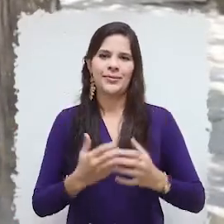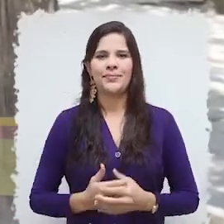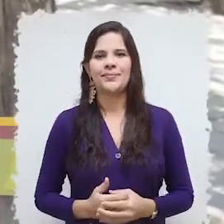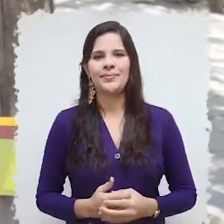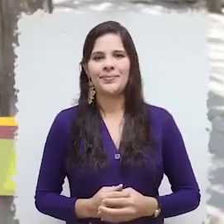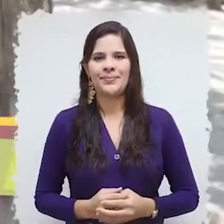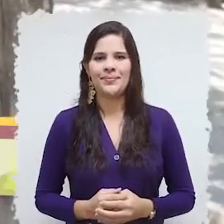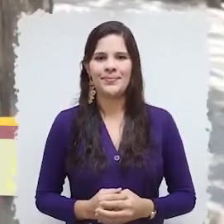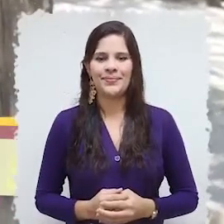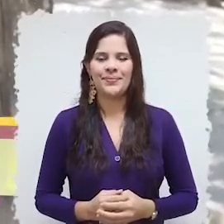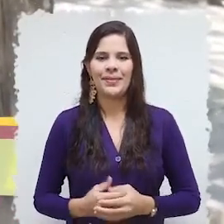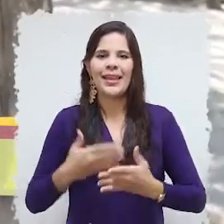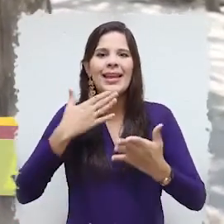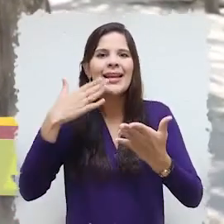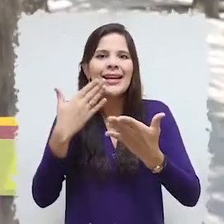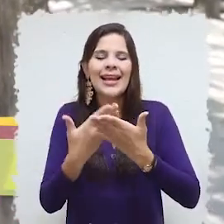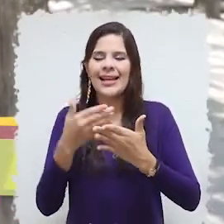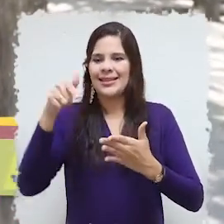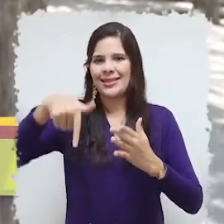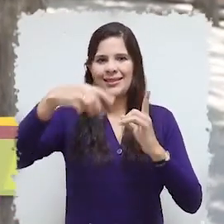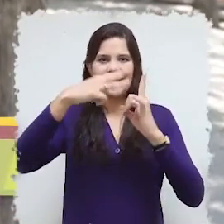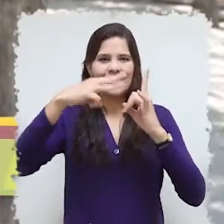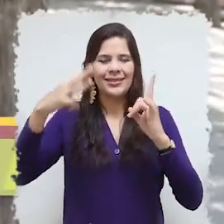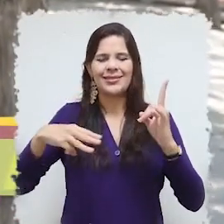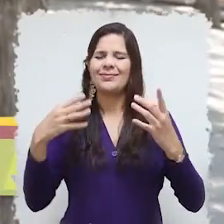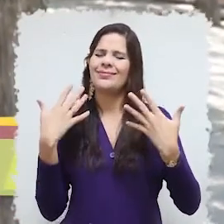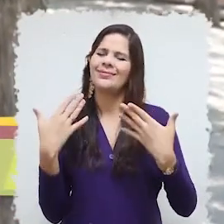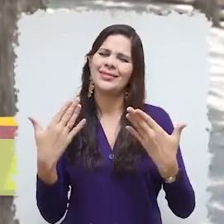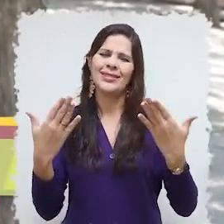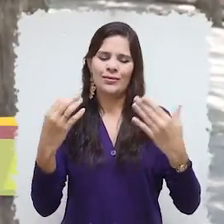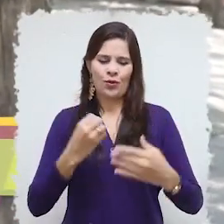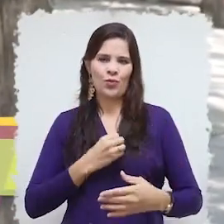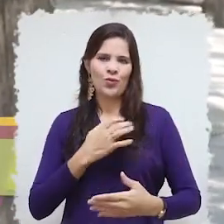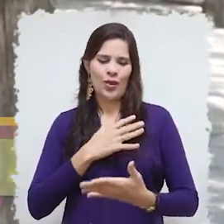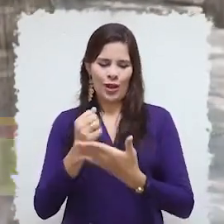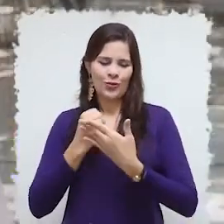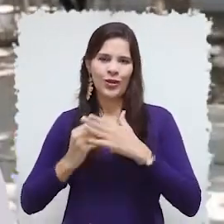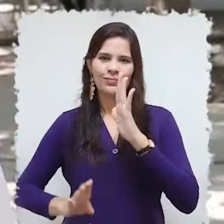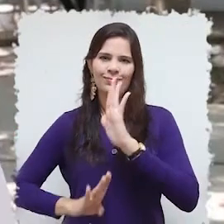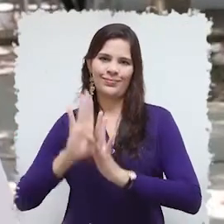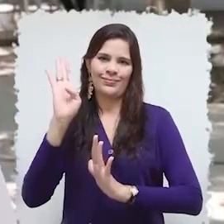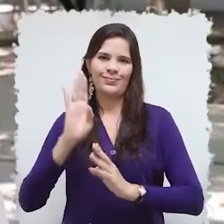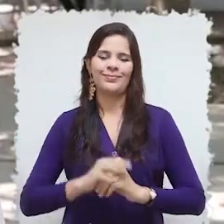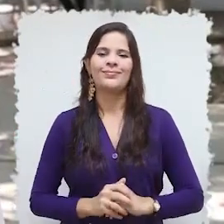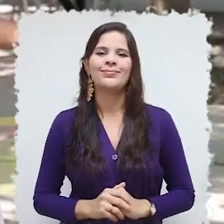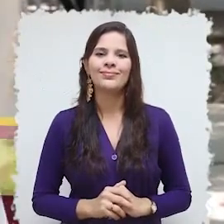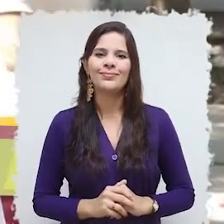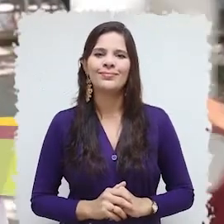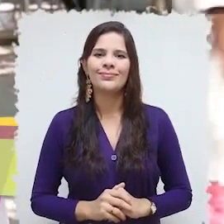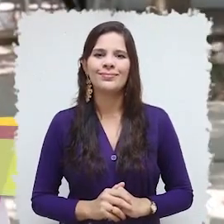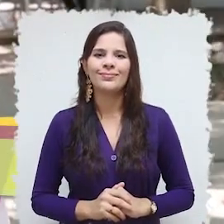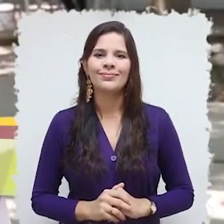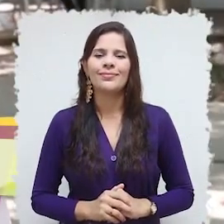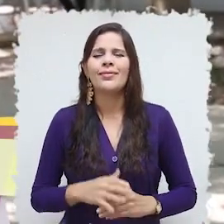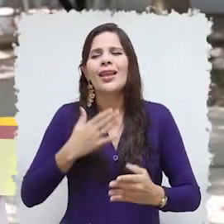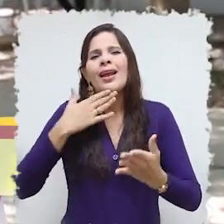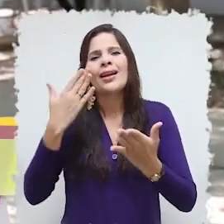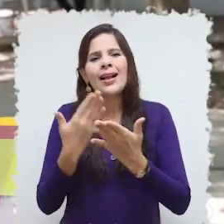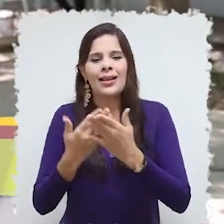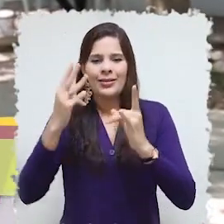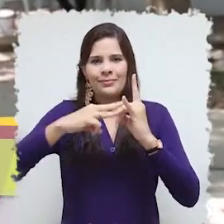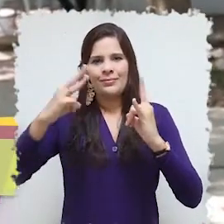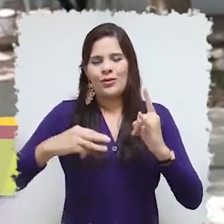dando la Universidad del Magdalena es muy importante, ya que nos ayuda mucho a salir adelante. Esta oportunidad que sinceramente para